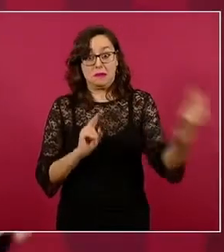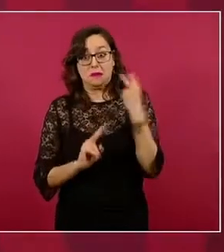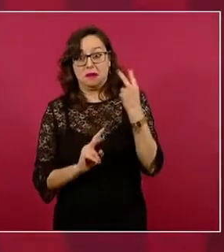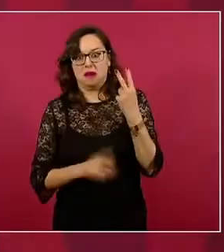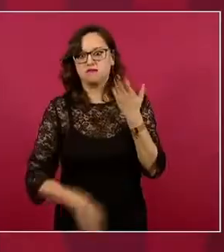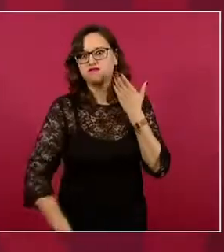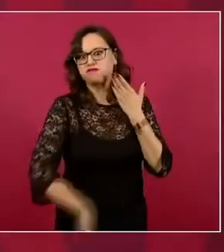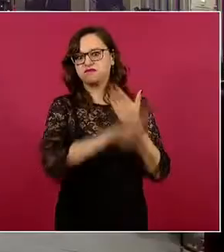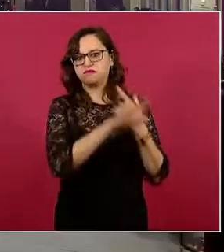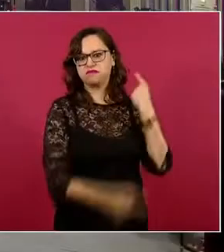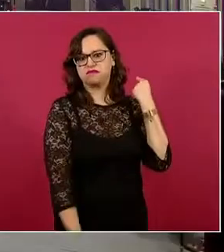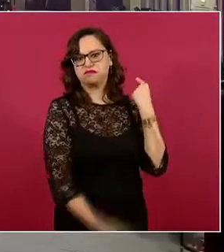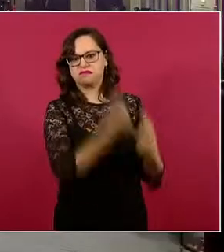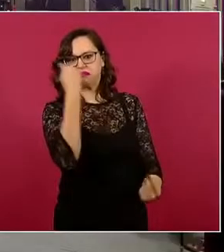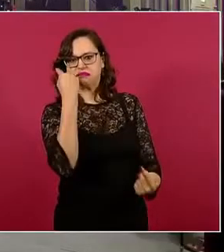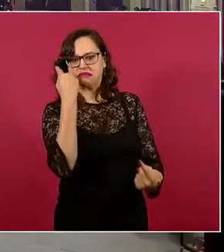y se acaban de dar la paz ahí.